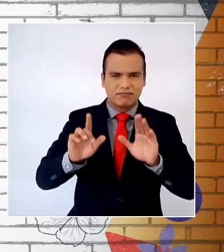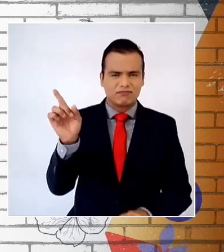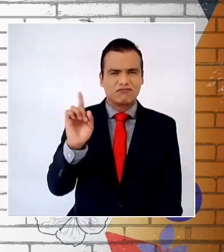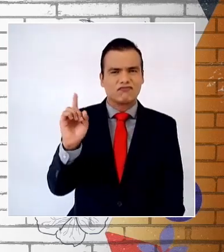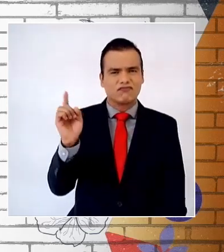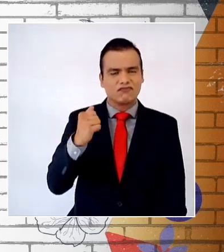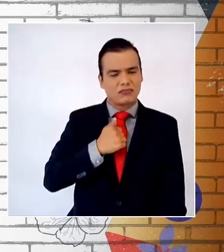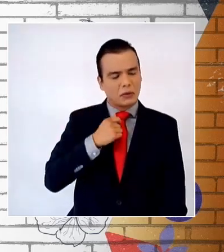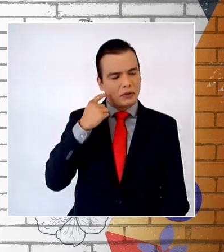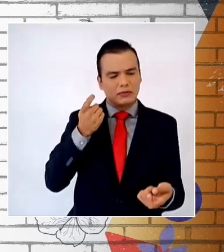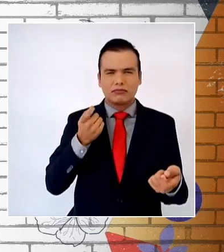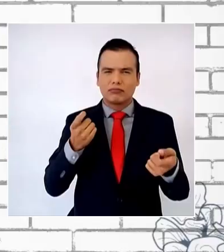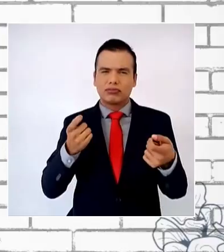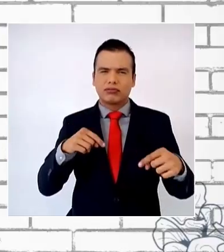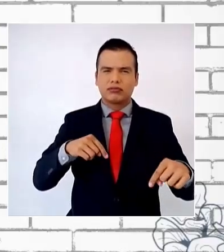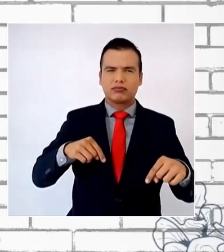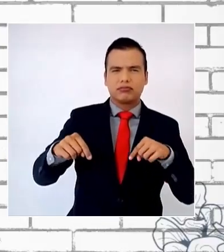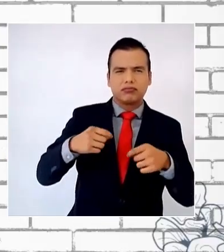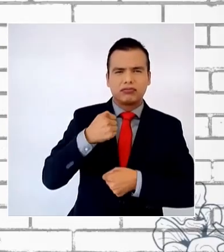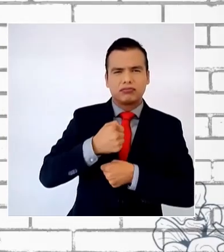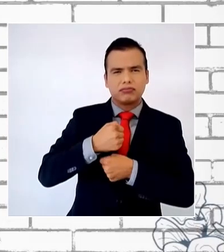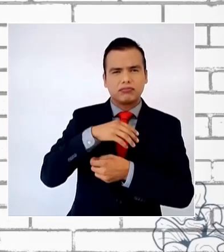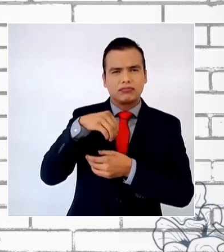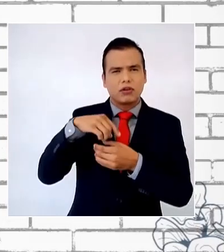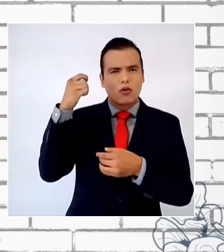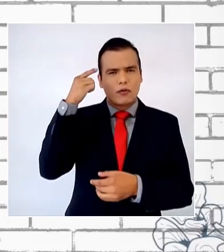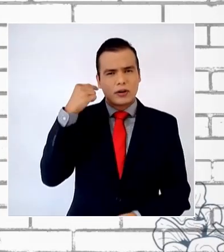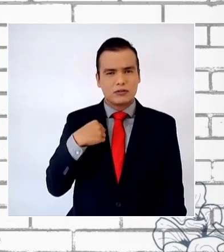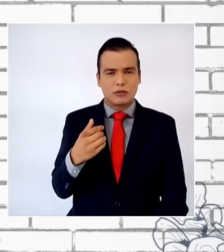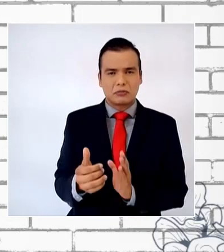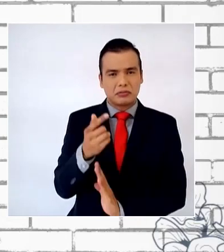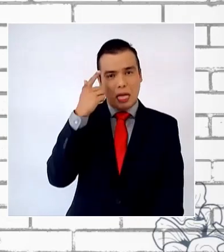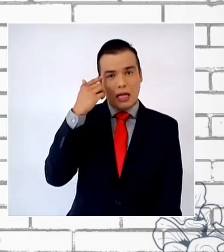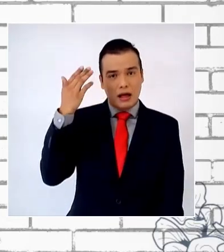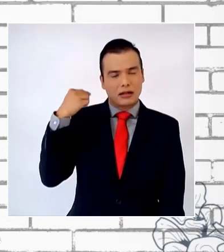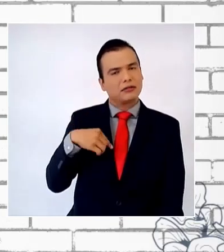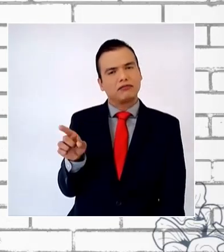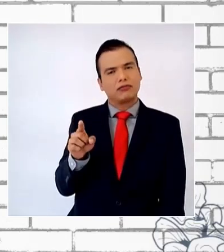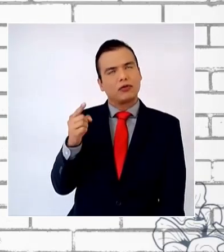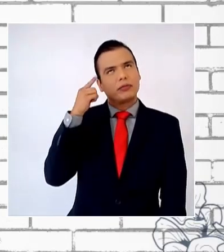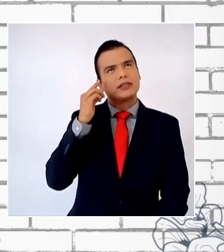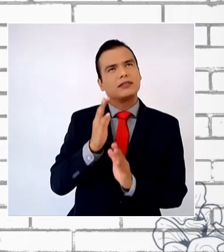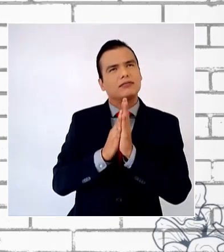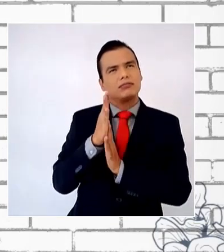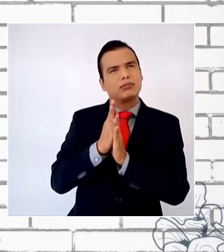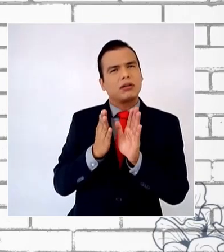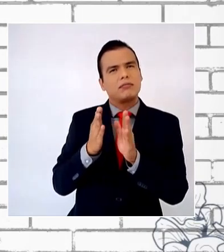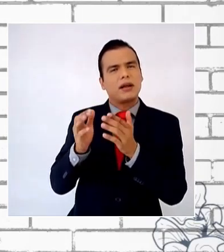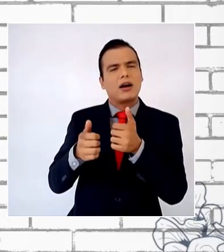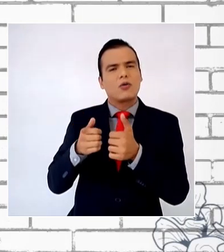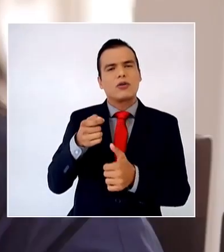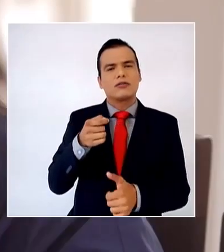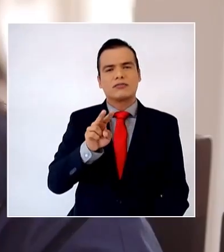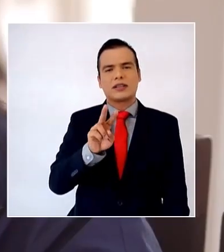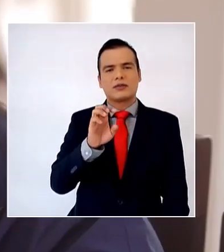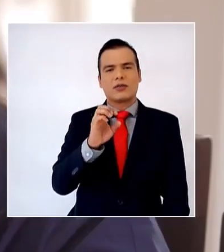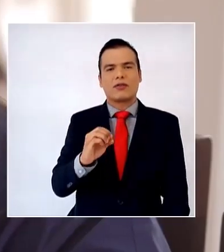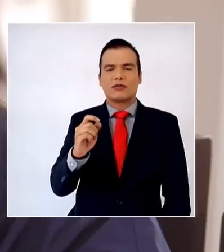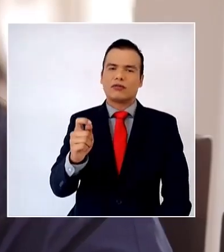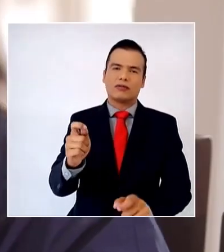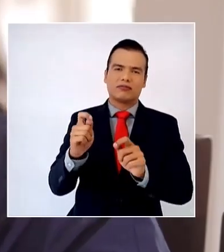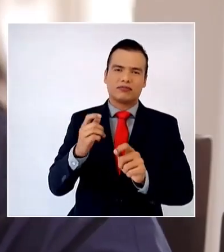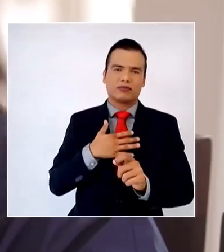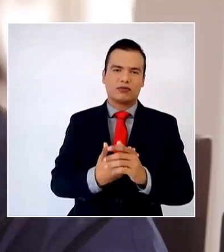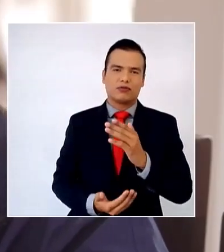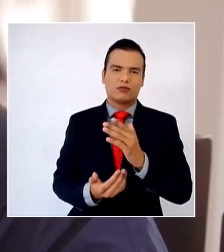ahora trabajar en la política. ¿Cuáles son mis planes y mis sueños? Ser elegida el 29 de octubre del 2023 y bueno, ser